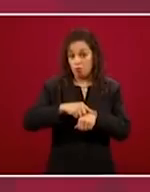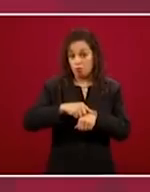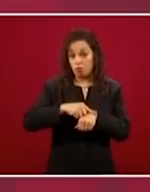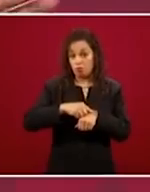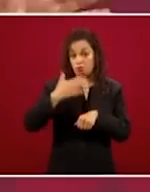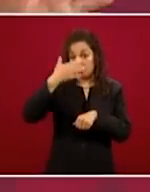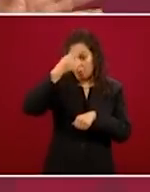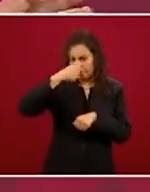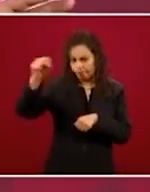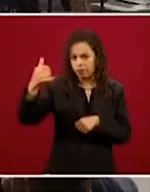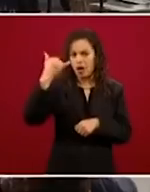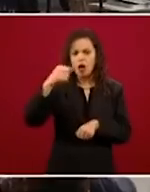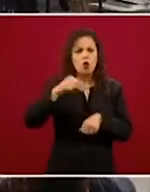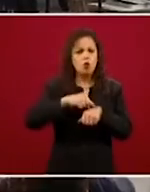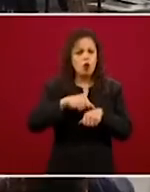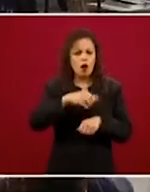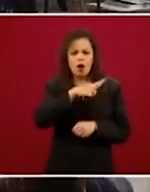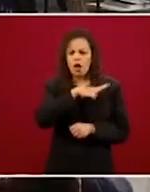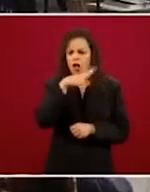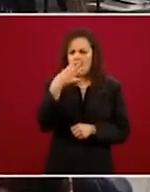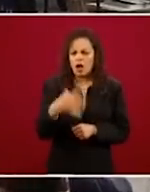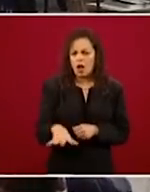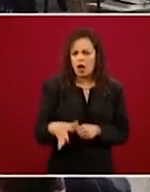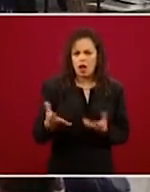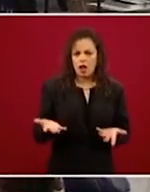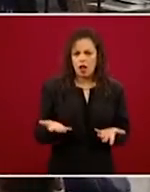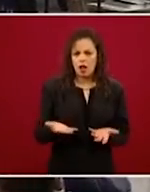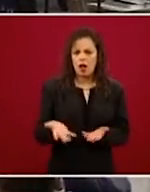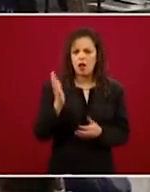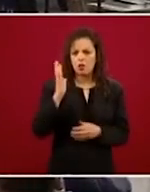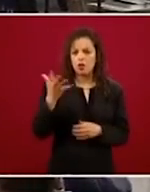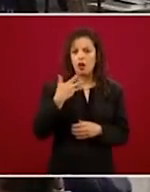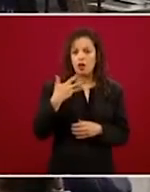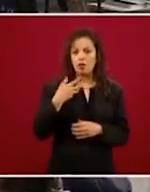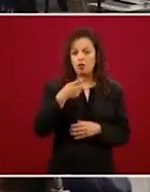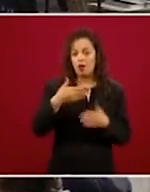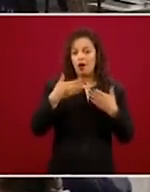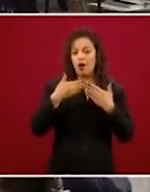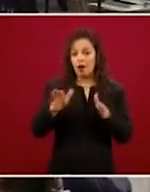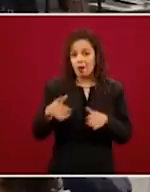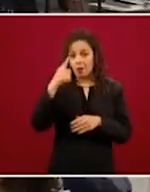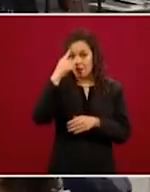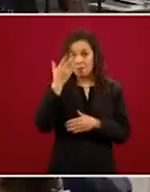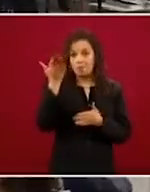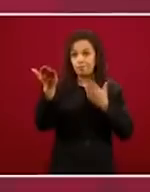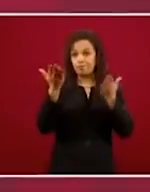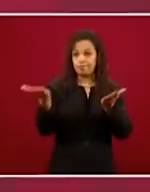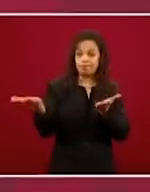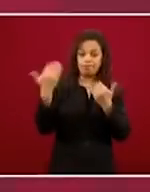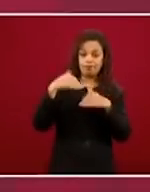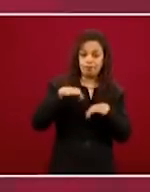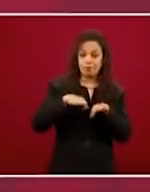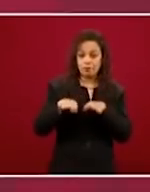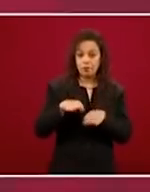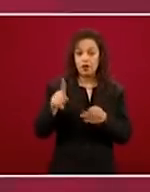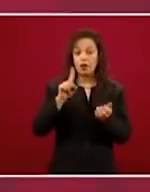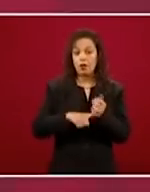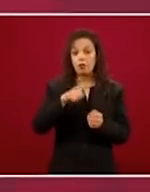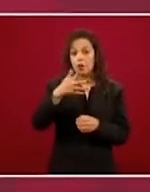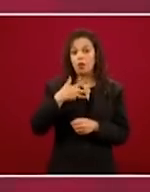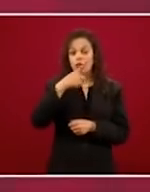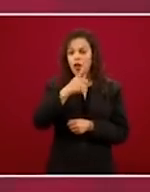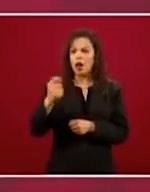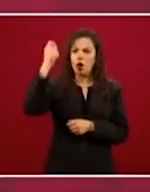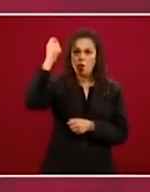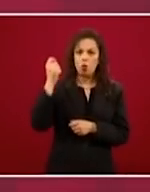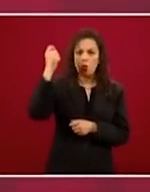generales ya se está haciendo la convocatoria que están jubilados que nos ayuden